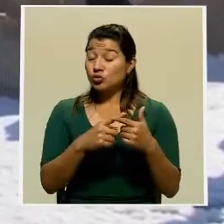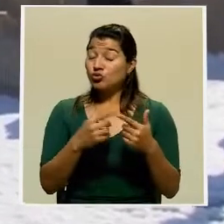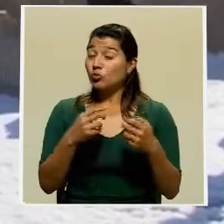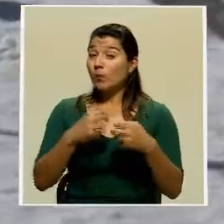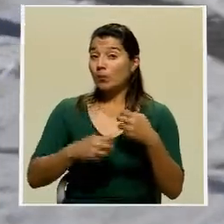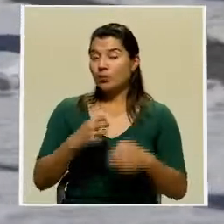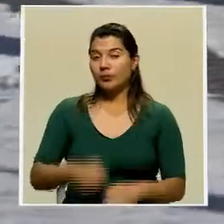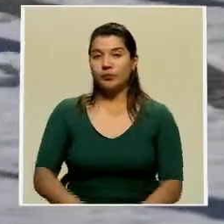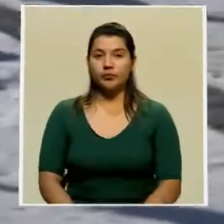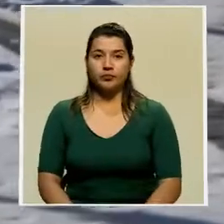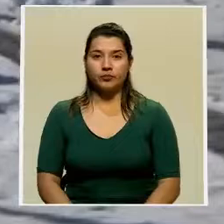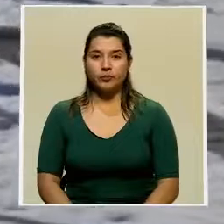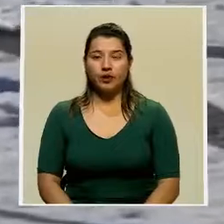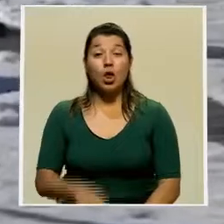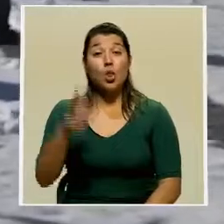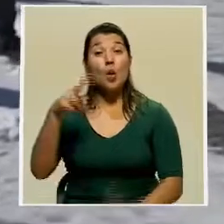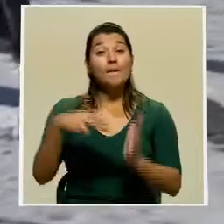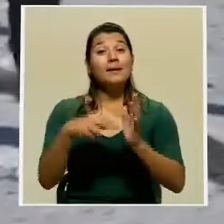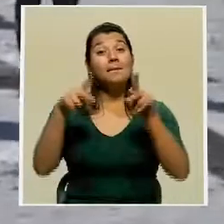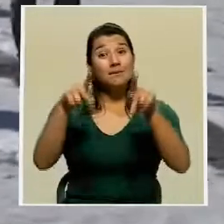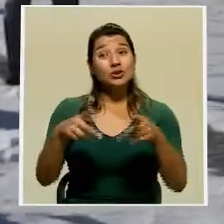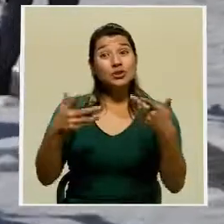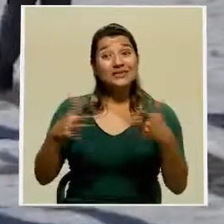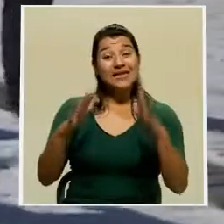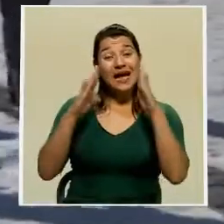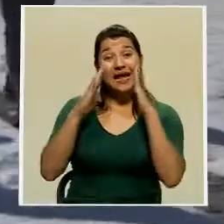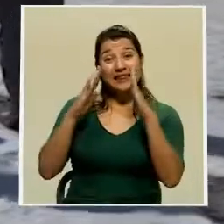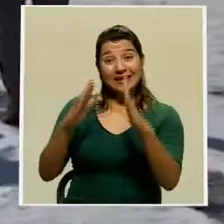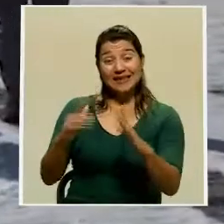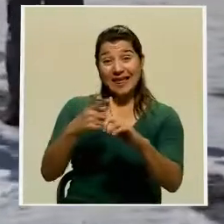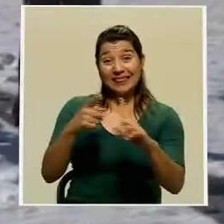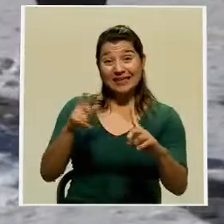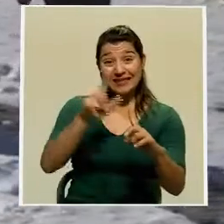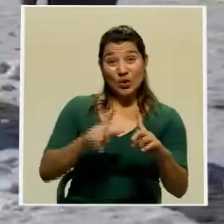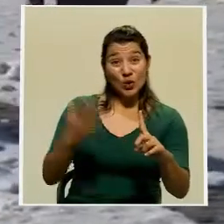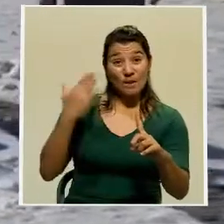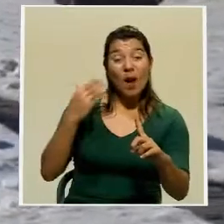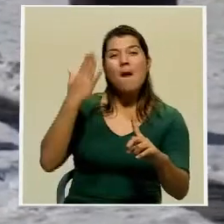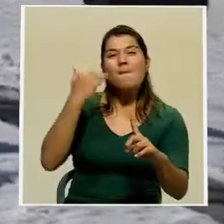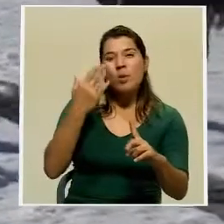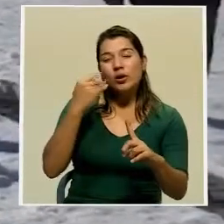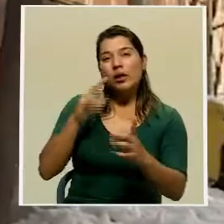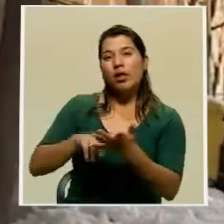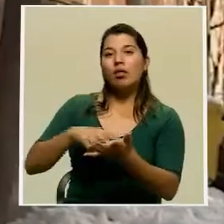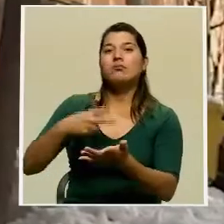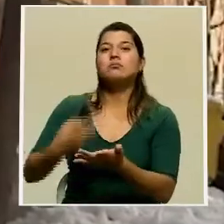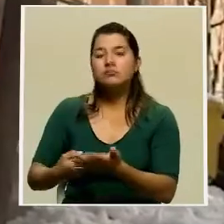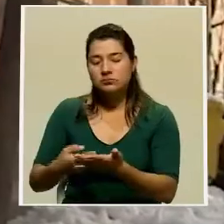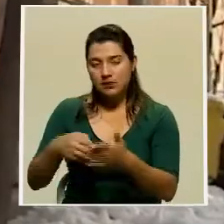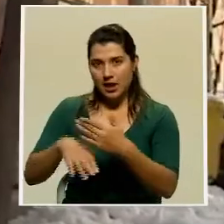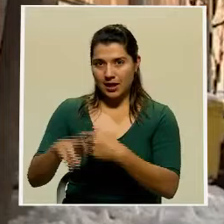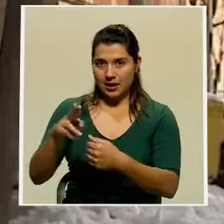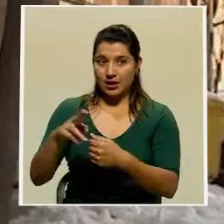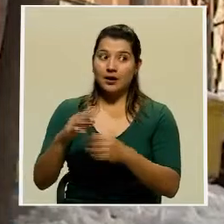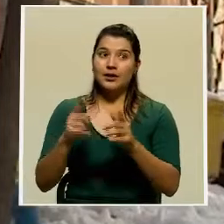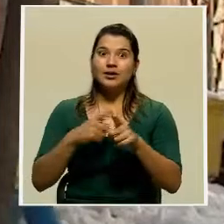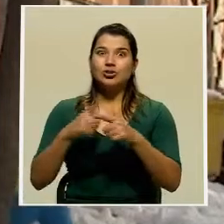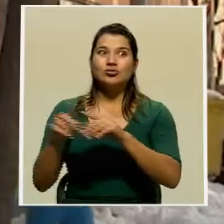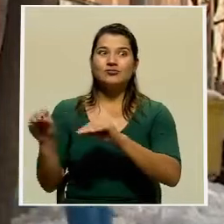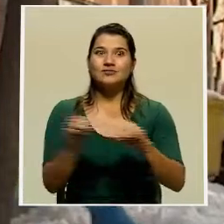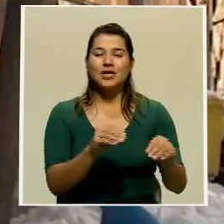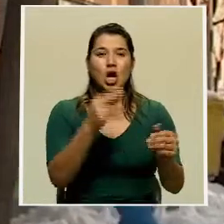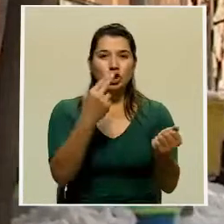ya. Más de 2.000 personas han sido atendidas desde el lunes por traumatismos en los hospitales madrileños que ya hacen frente a